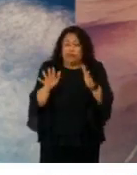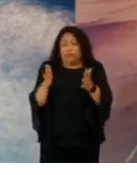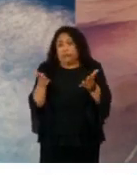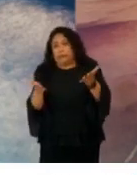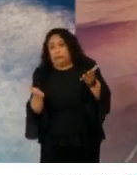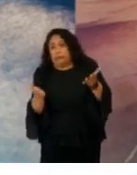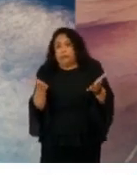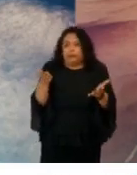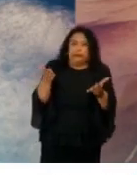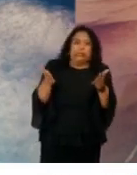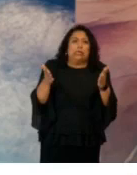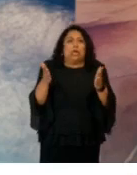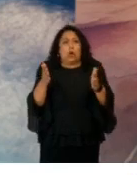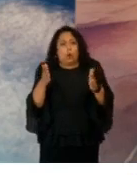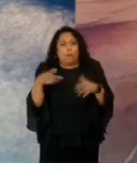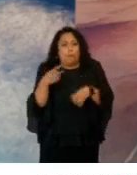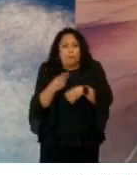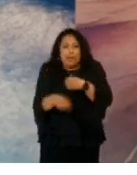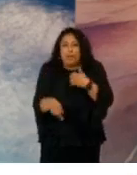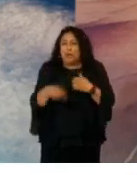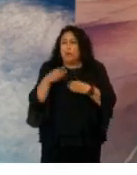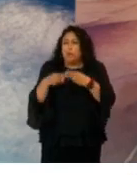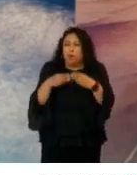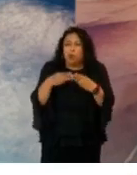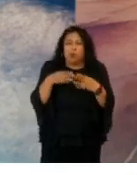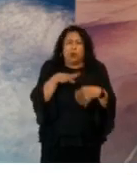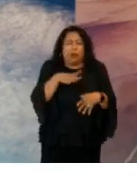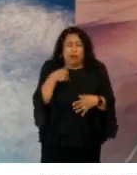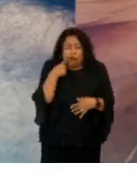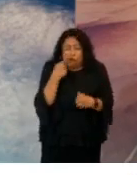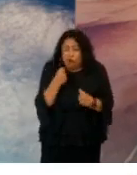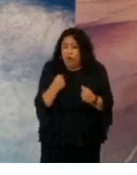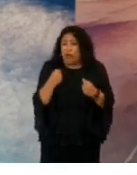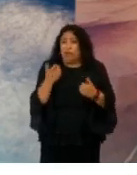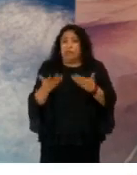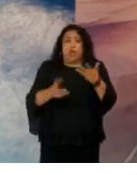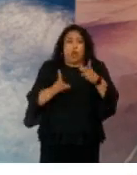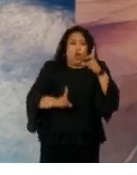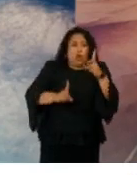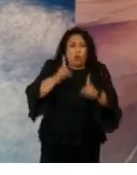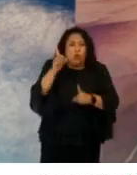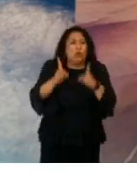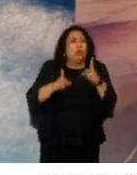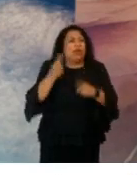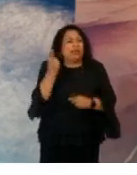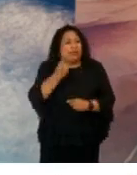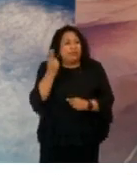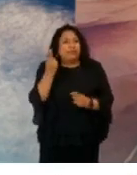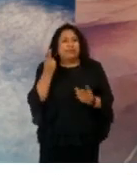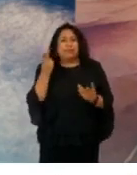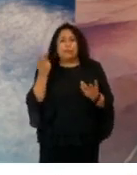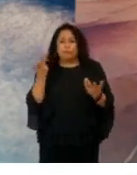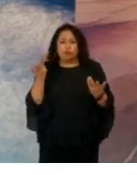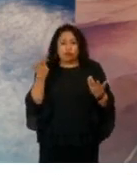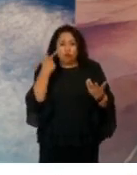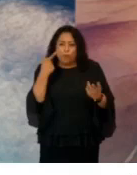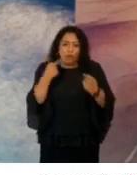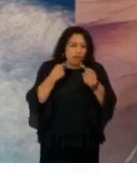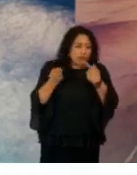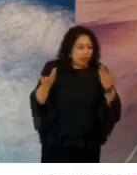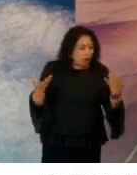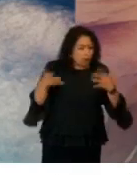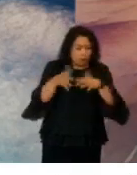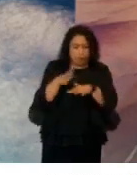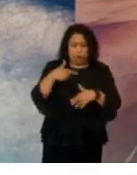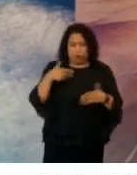que se generan en un mundo hiperglobalizado, lleno de incertidumbres. Necesitamos conversar, necesitamos generar puntos de convergencia y puntos de diálogo.